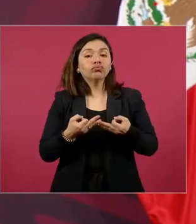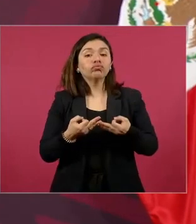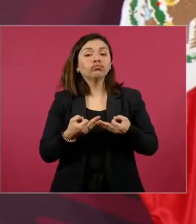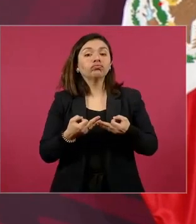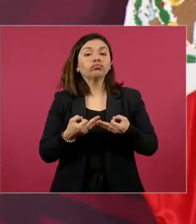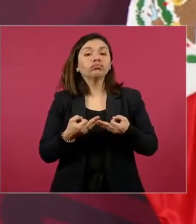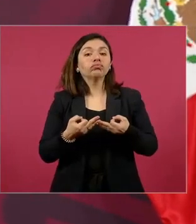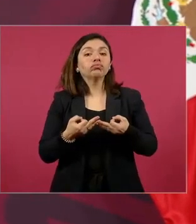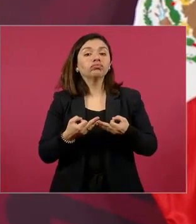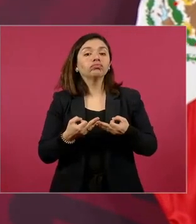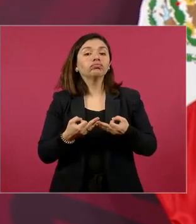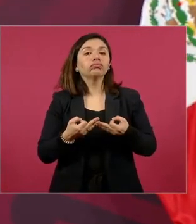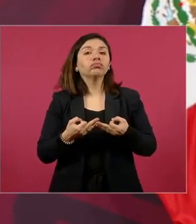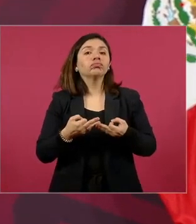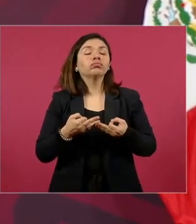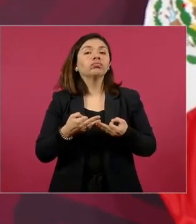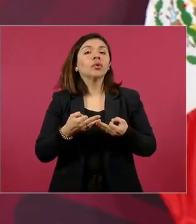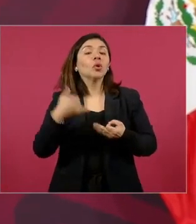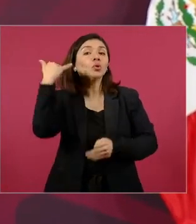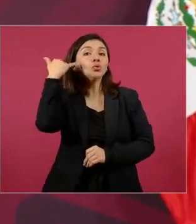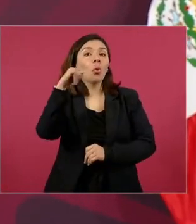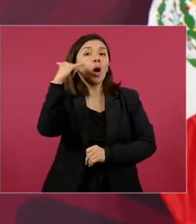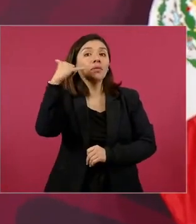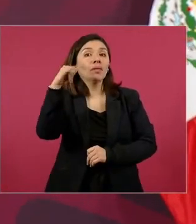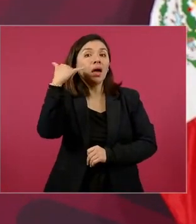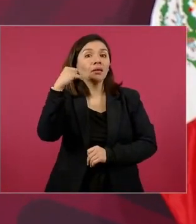la península de Yucatán.